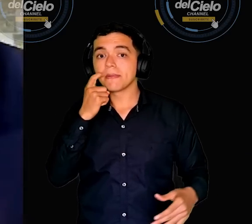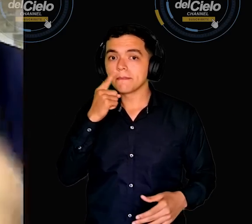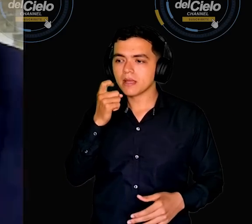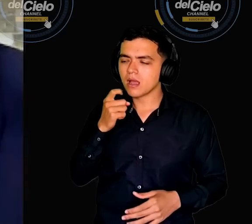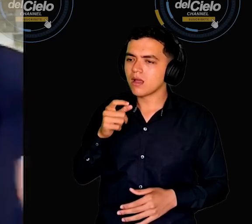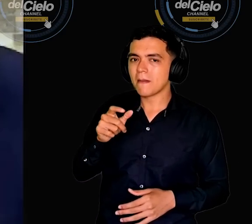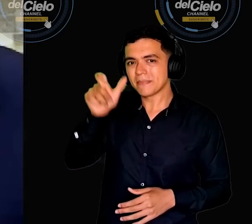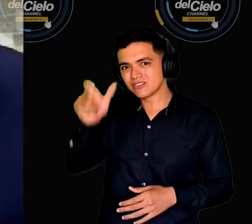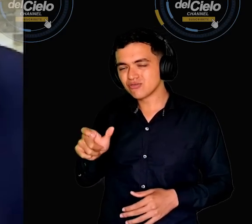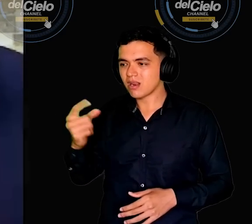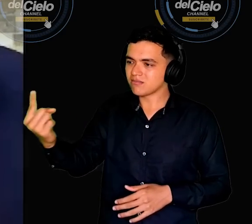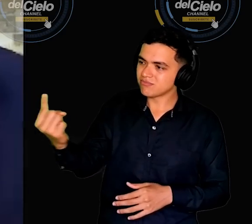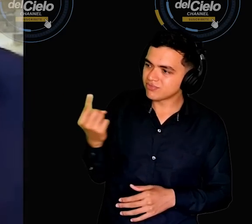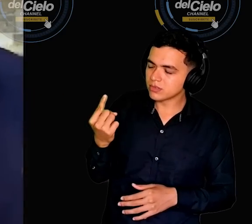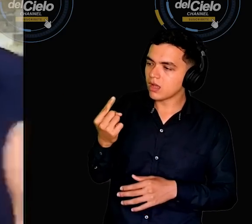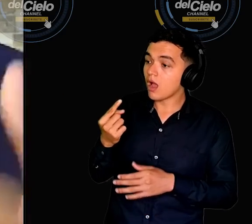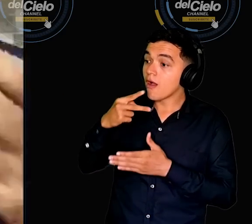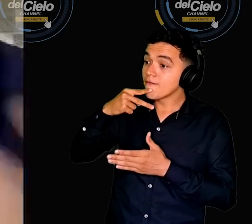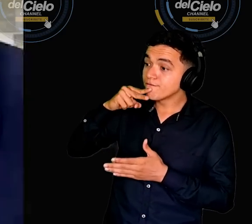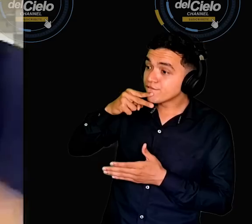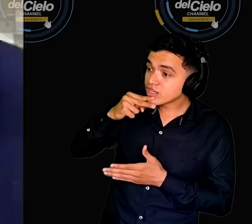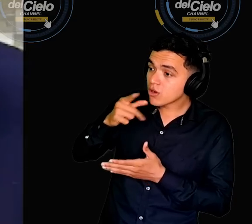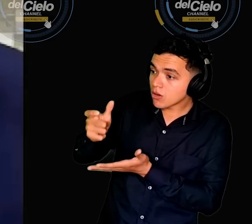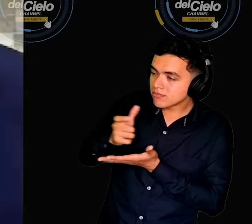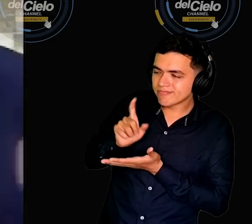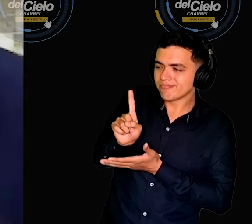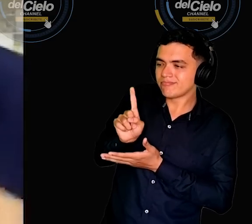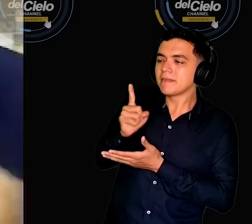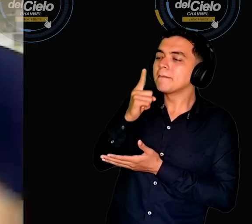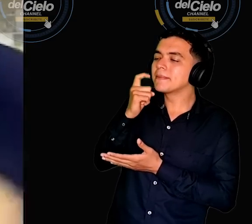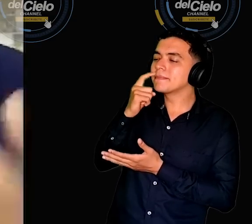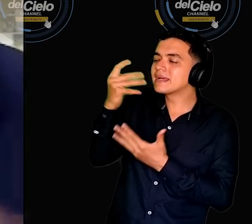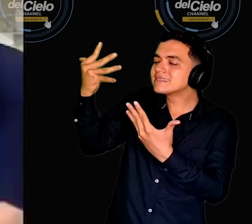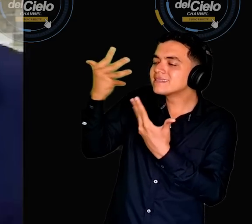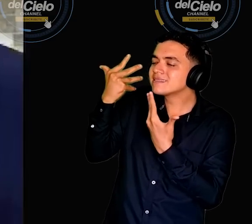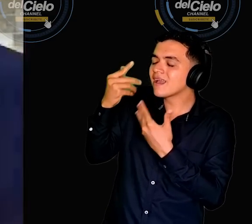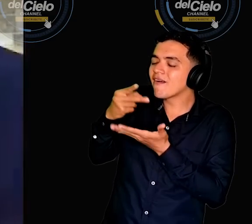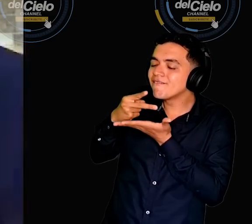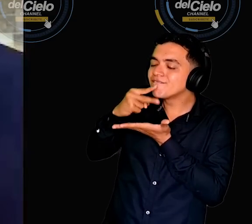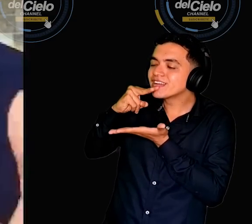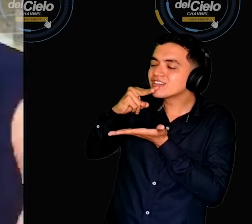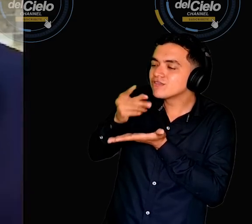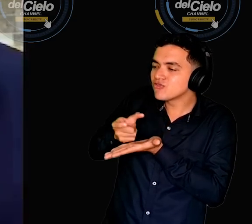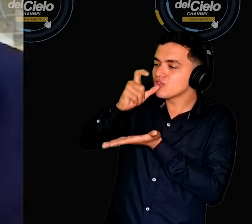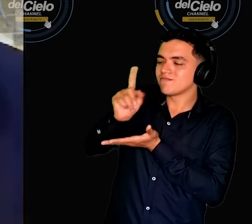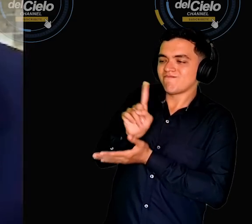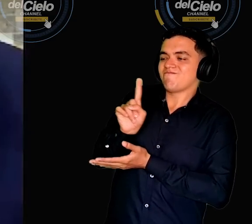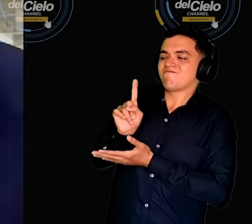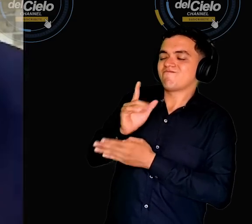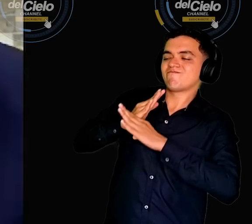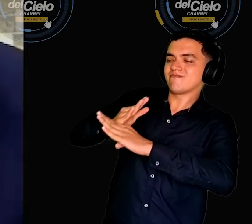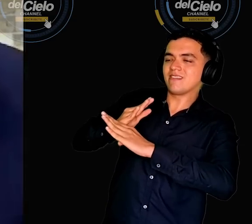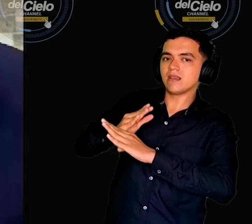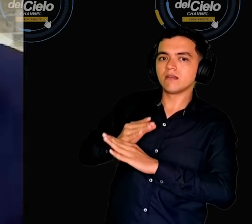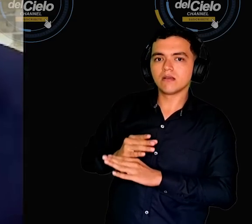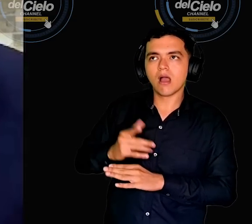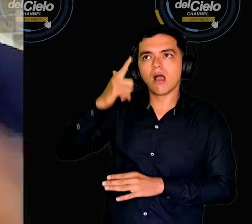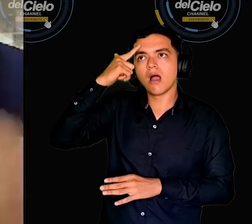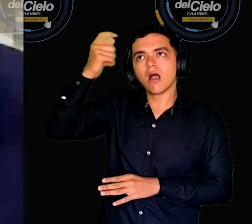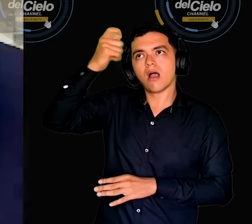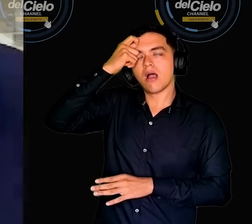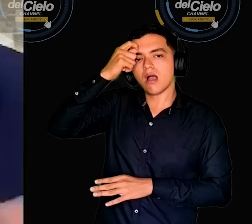Ese respeto no es miedo. Porque ese respeto, si hubiera sido miedo, ya se hubiera pasado. Se ve que